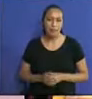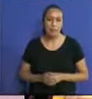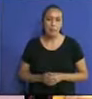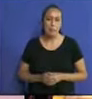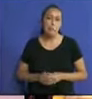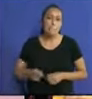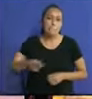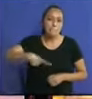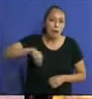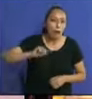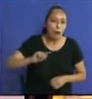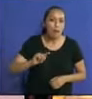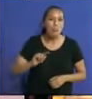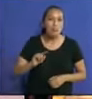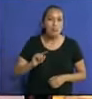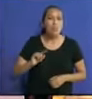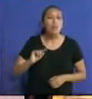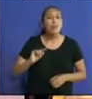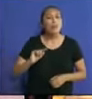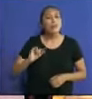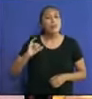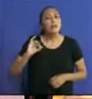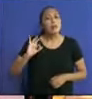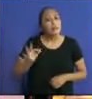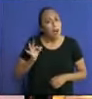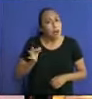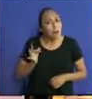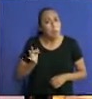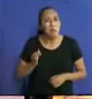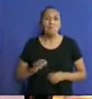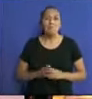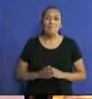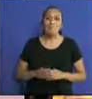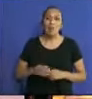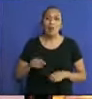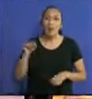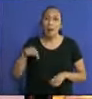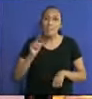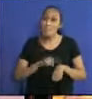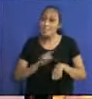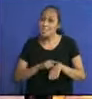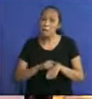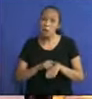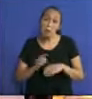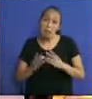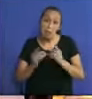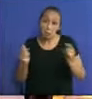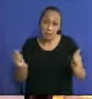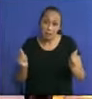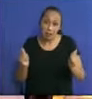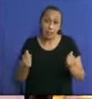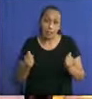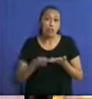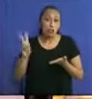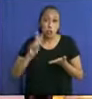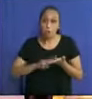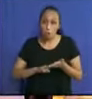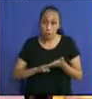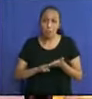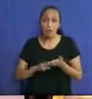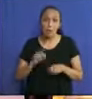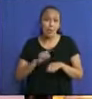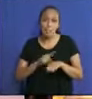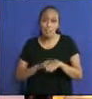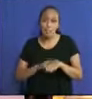ambiente pasará y probablemente todo volverá a ser como antes, porque estas buenas palabras, estos